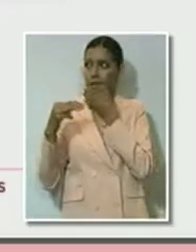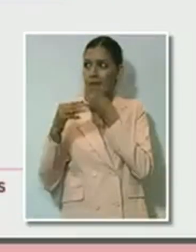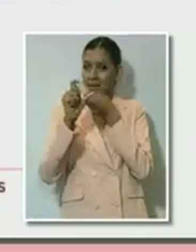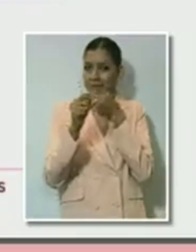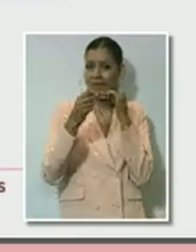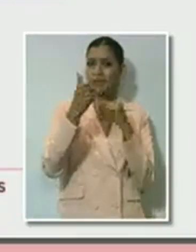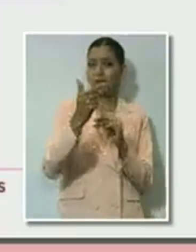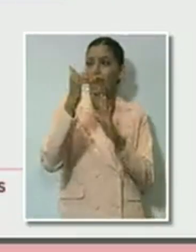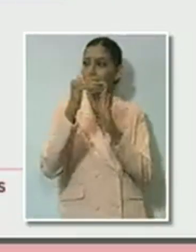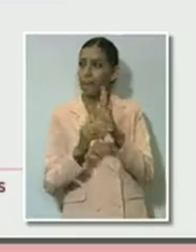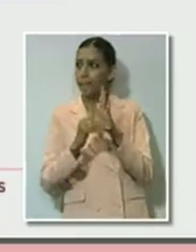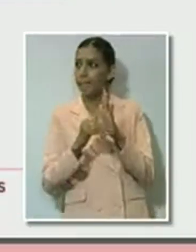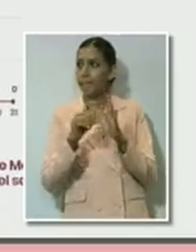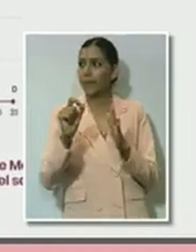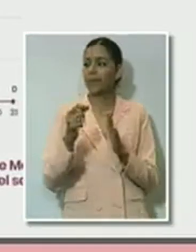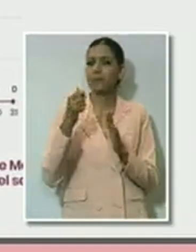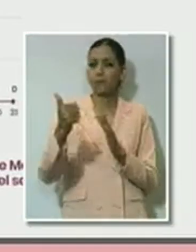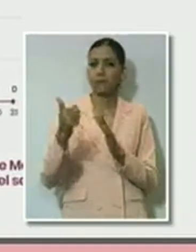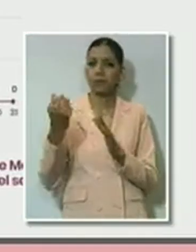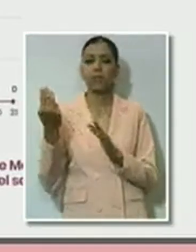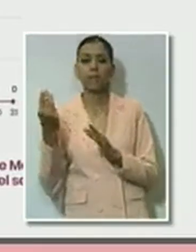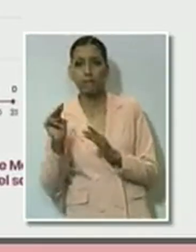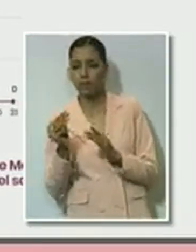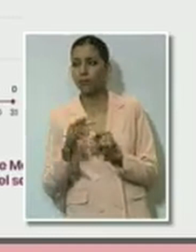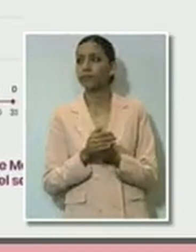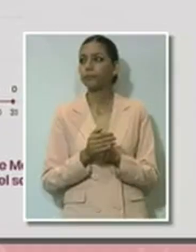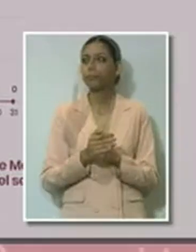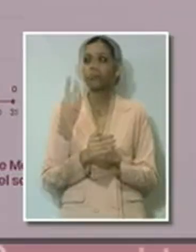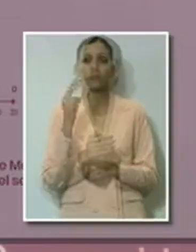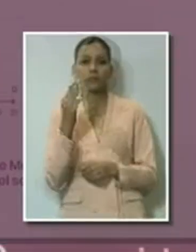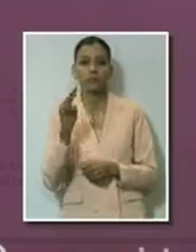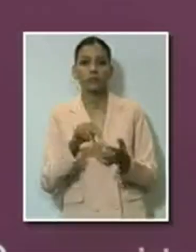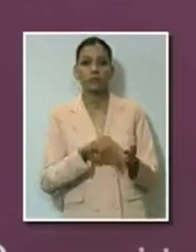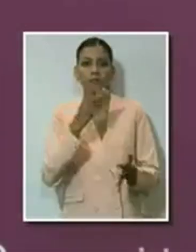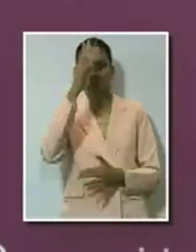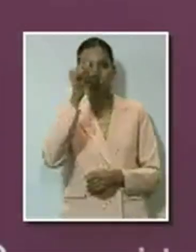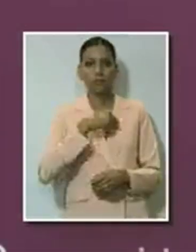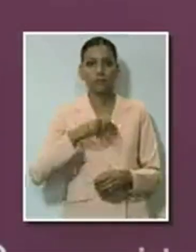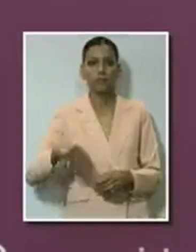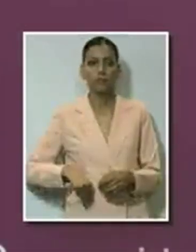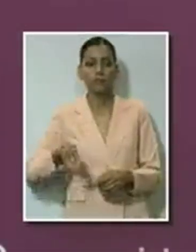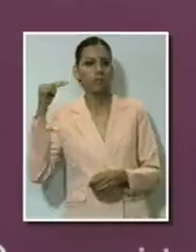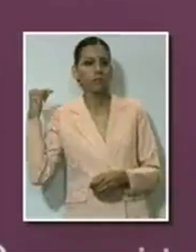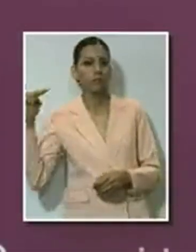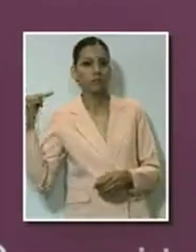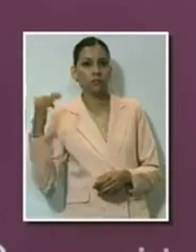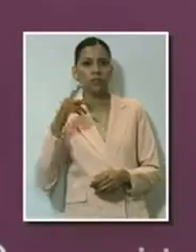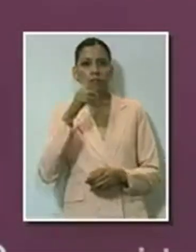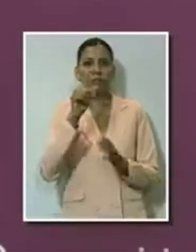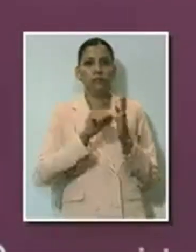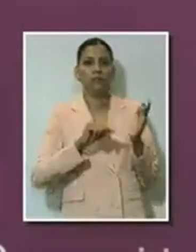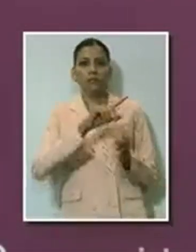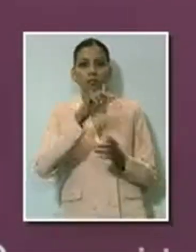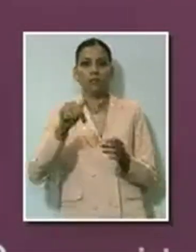bases interinstitucionales en la capital, se han logrado detenciones y aseguramientos importantes que han abonado a que los delitos se reduzcan. Y un mes después